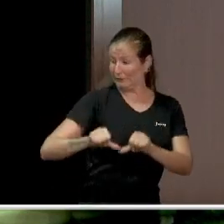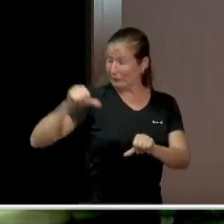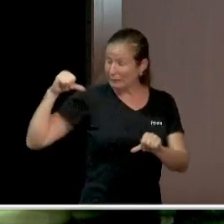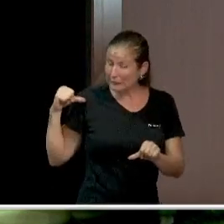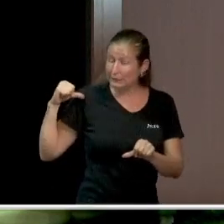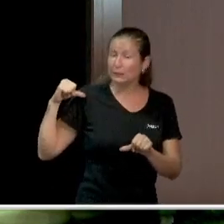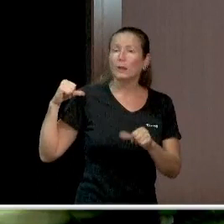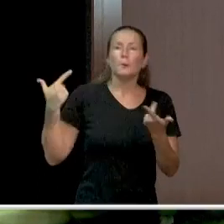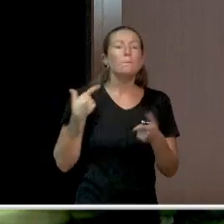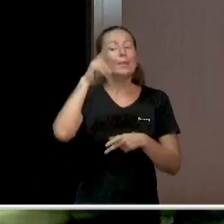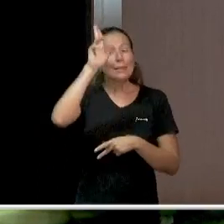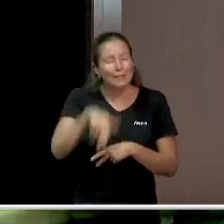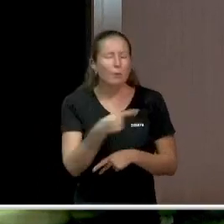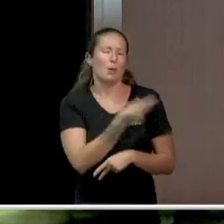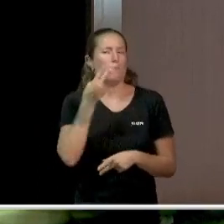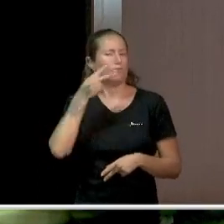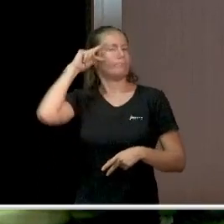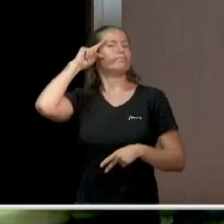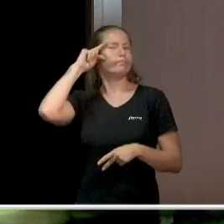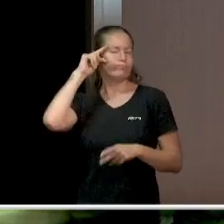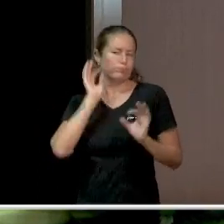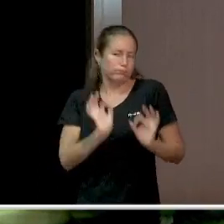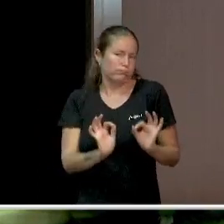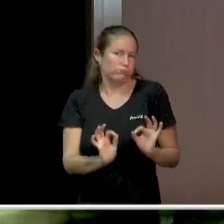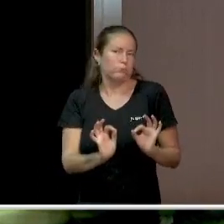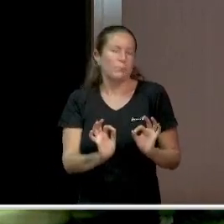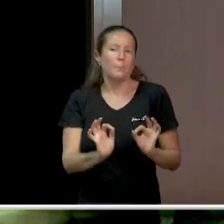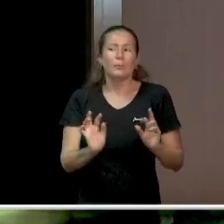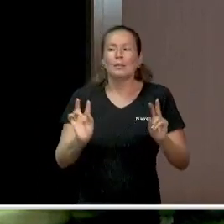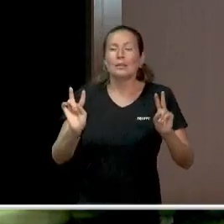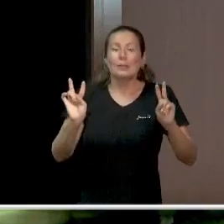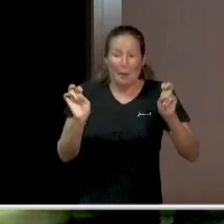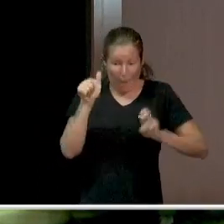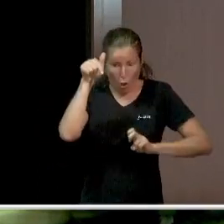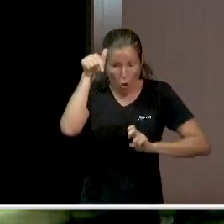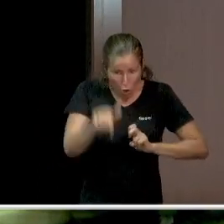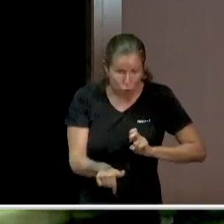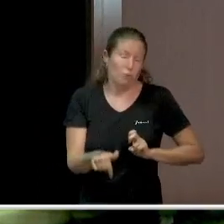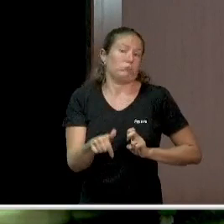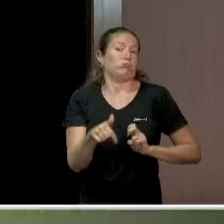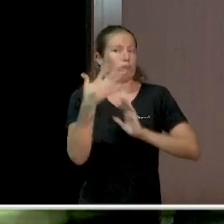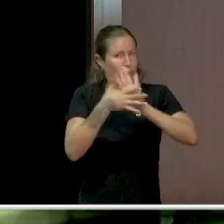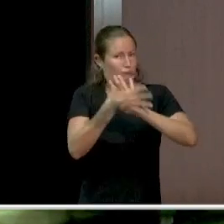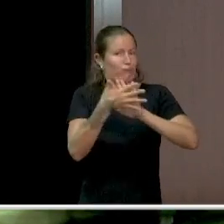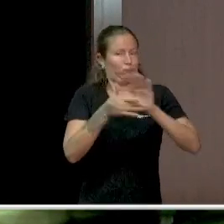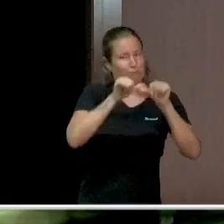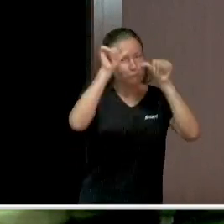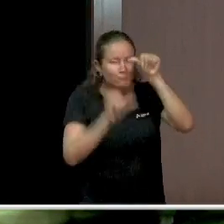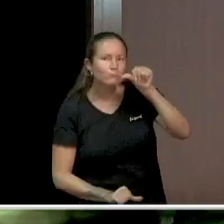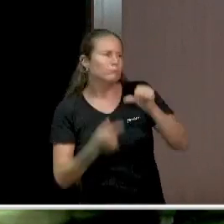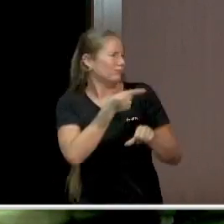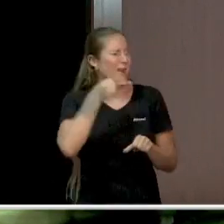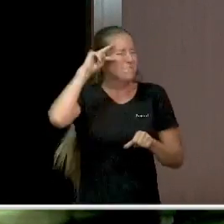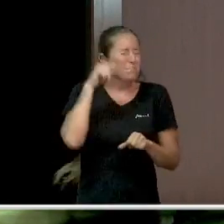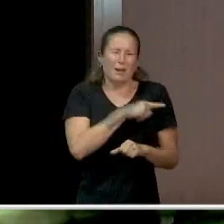es una experta en el tema que nos ocupa en el Congreso. Es una